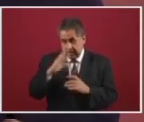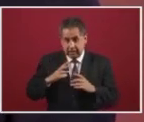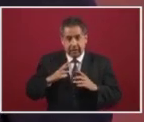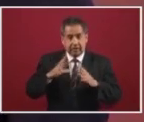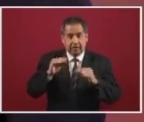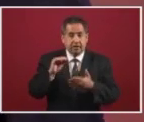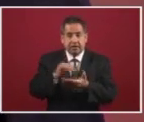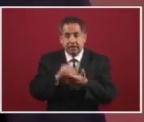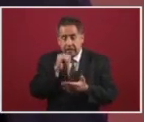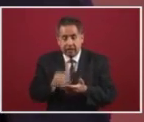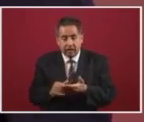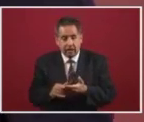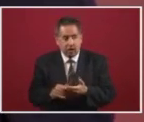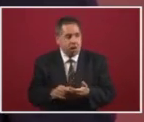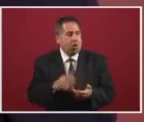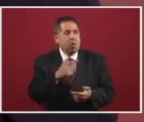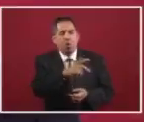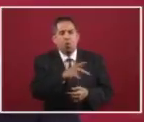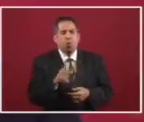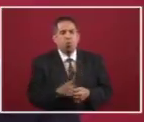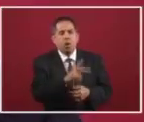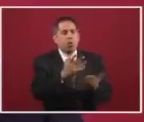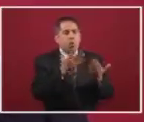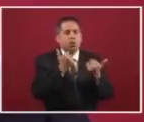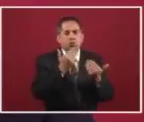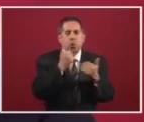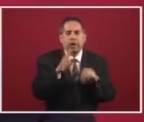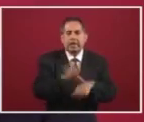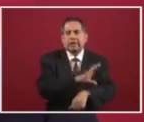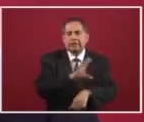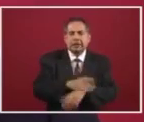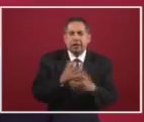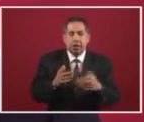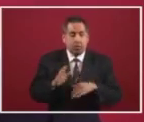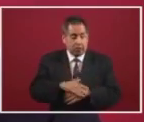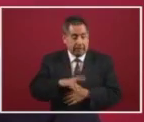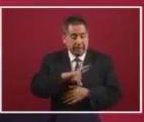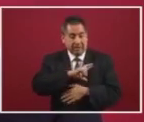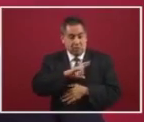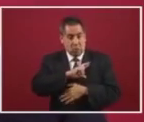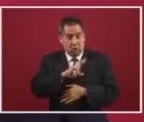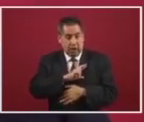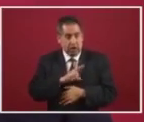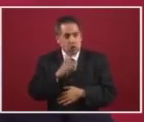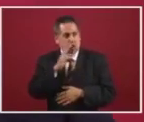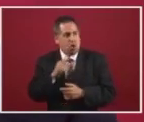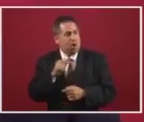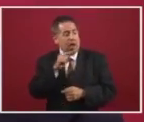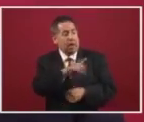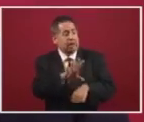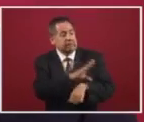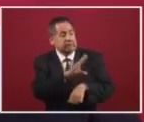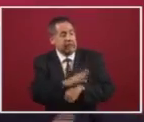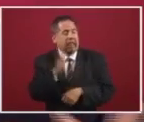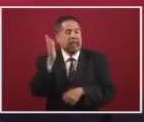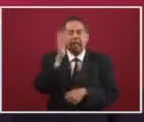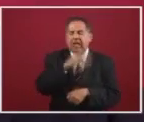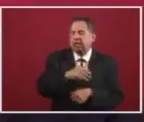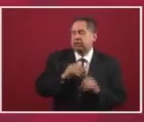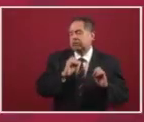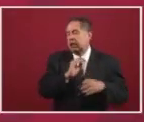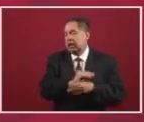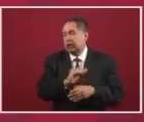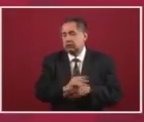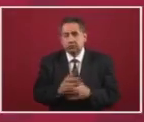hubiesen electrificado los pueblos, porque para las empresas particulares no era negocio electrificar los